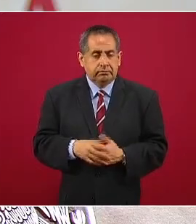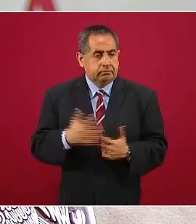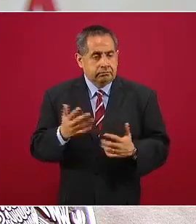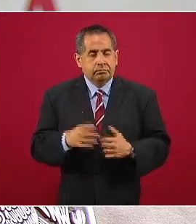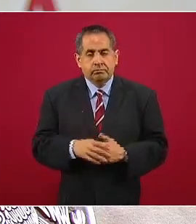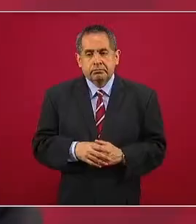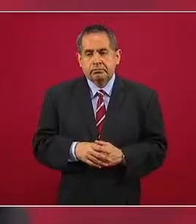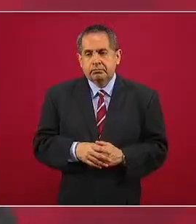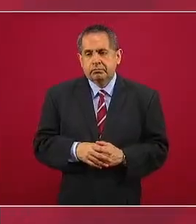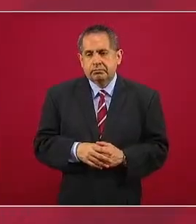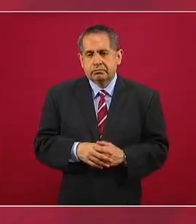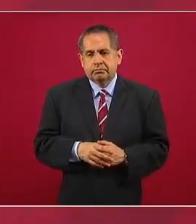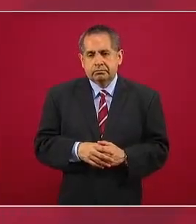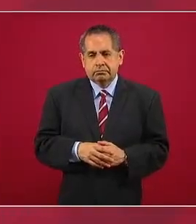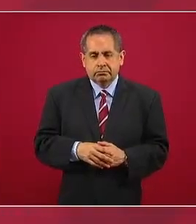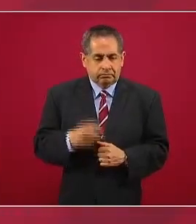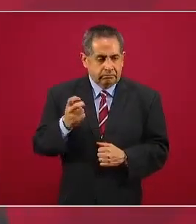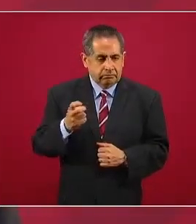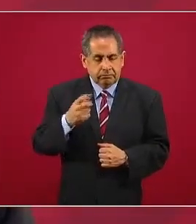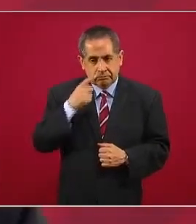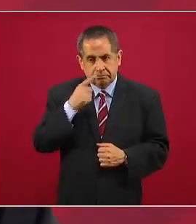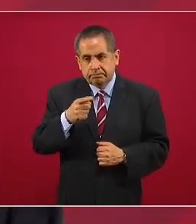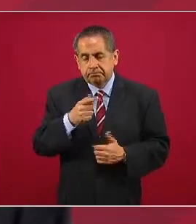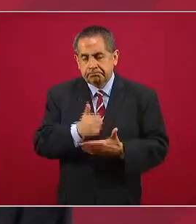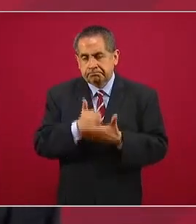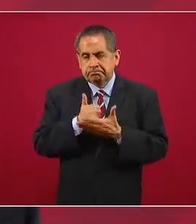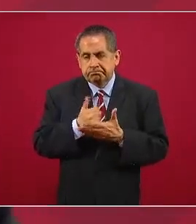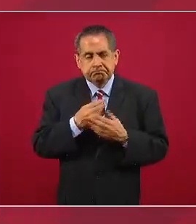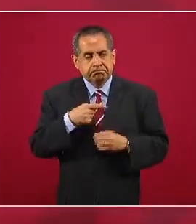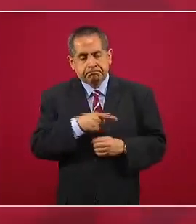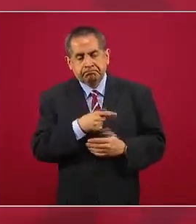Entonces, esto va a ayudar mucho